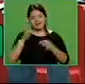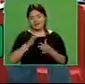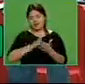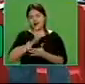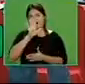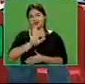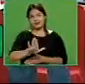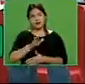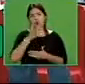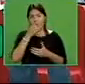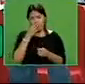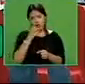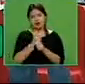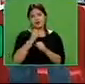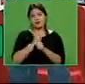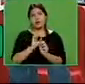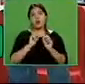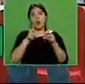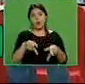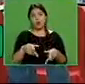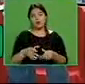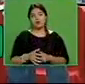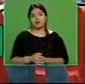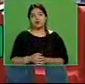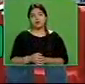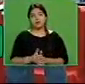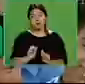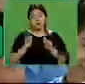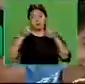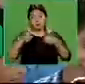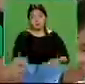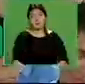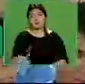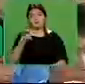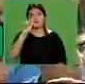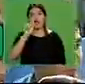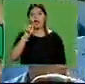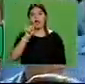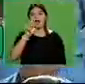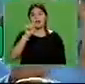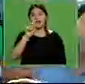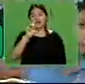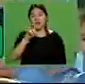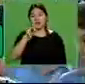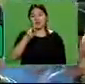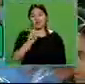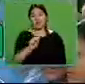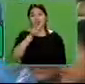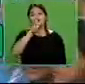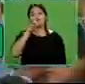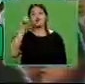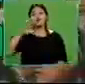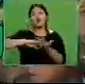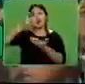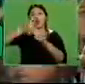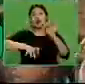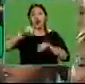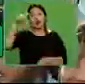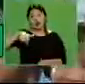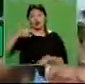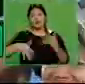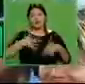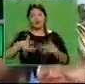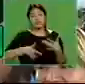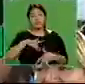con eficiencia y con oportunidad. Vamos a empezar por Anaika a entregar 200 computadoras en este acto,